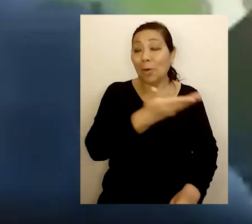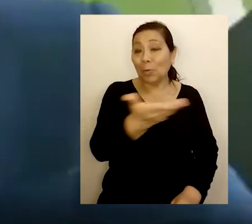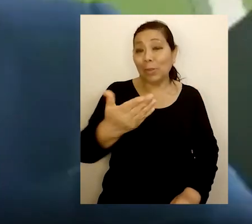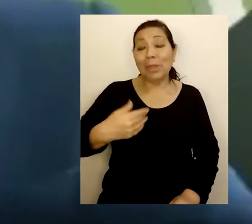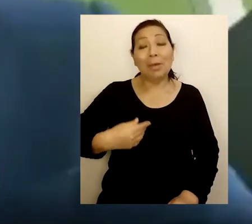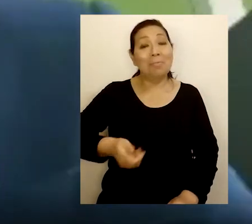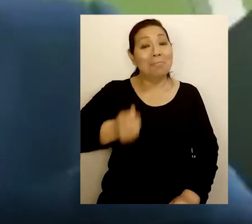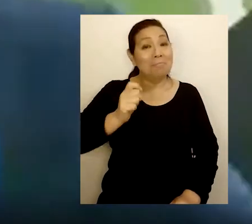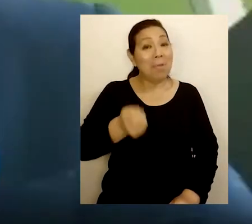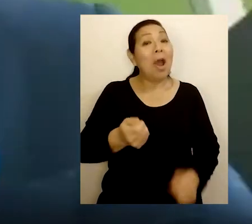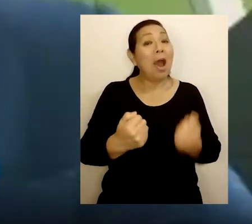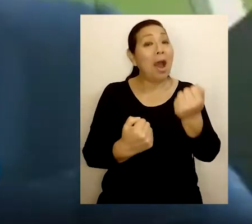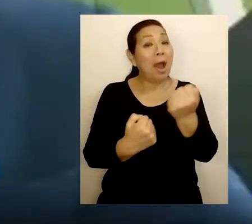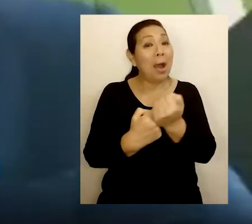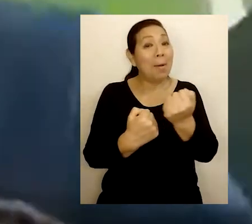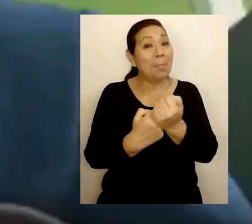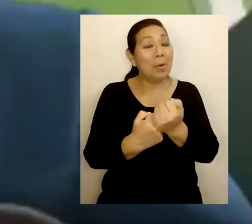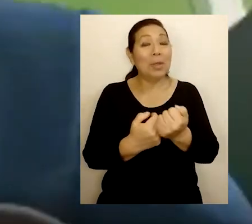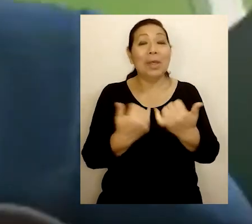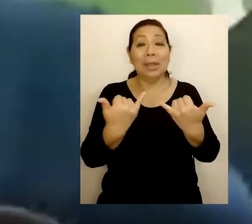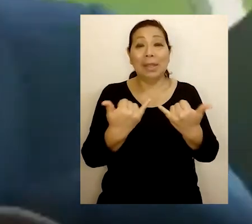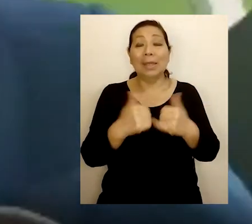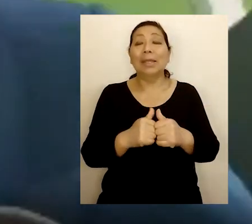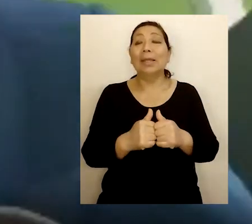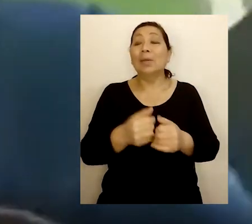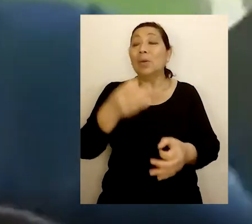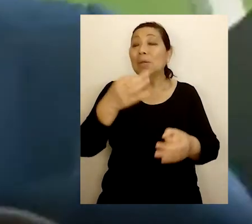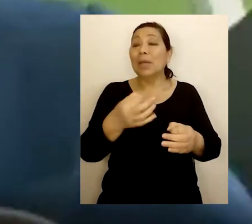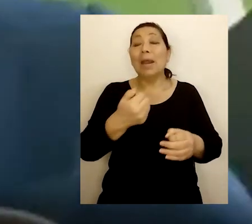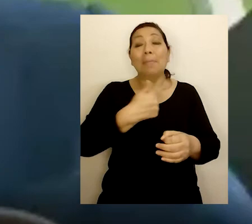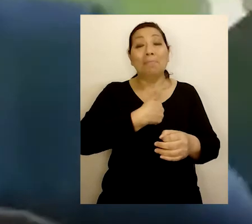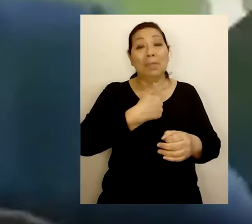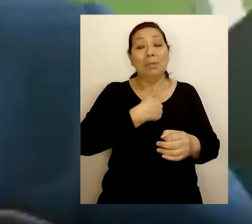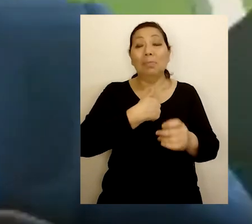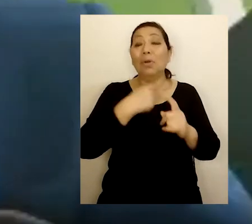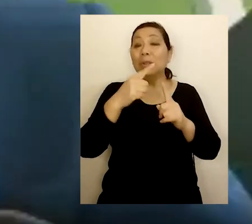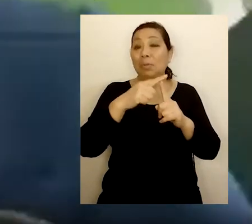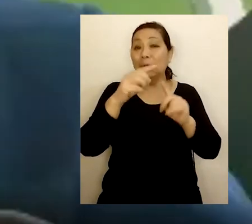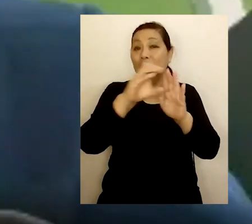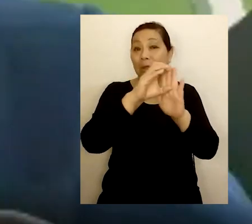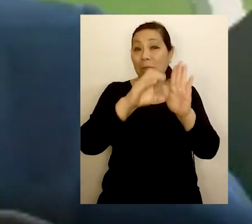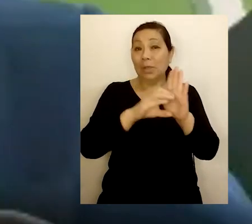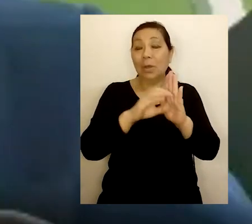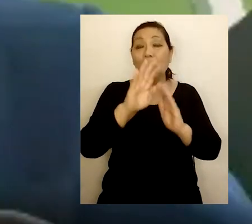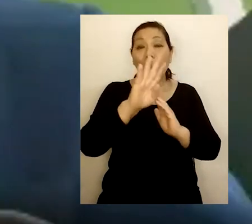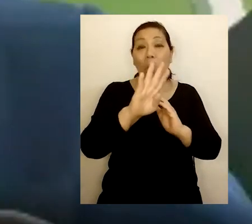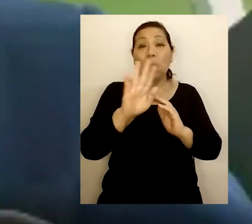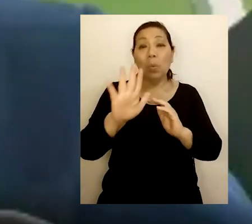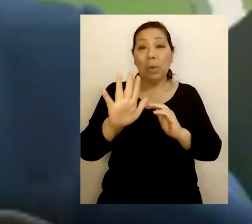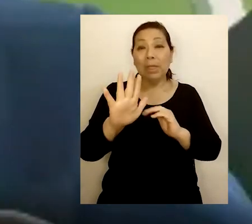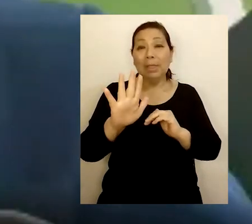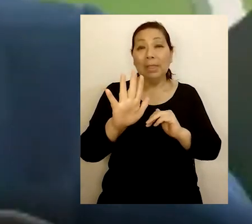magistrados, apoyados en realidad en sentencia del mismo Tribunal Constitucional en el expediente